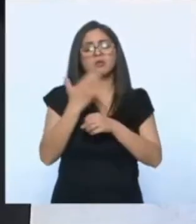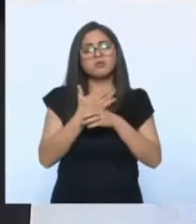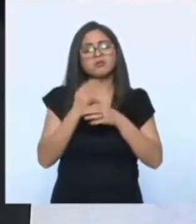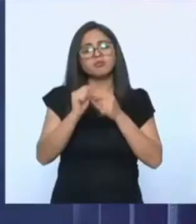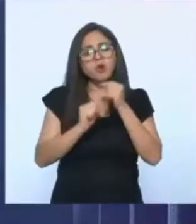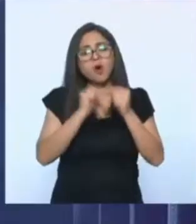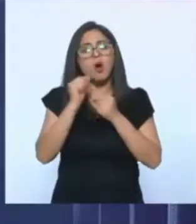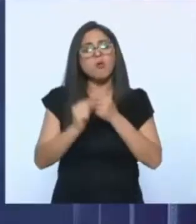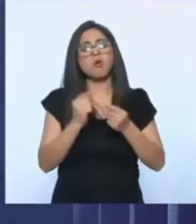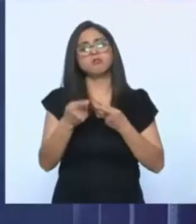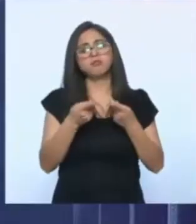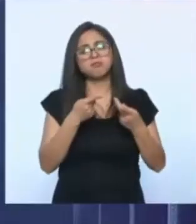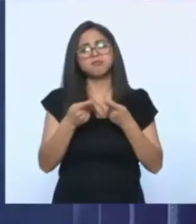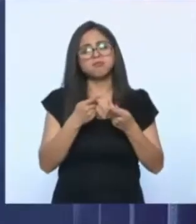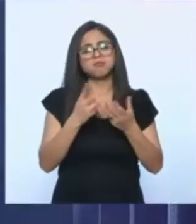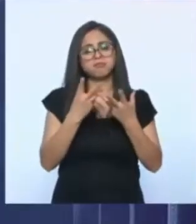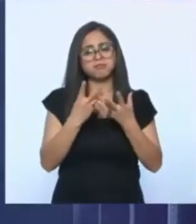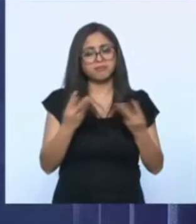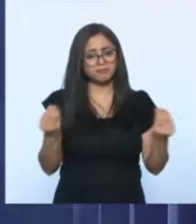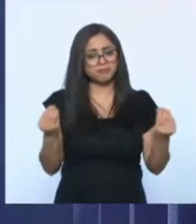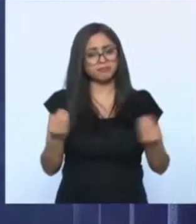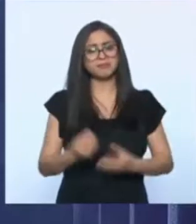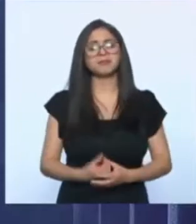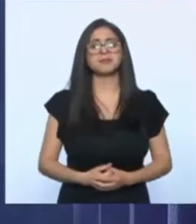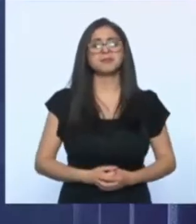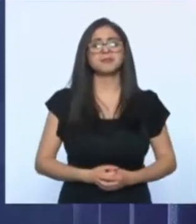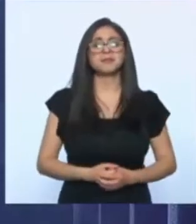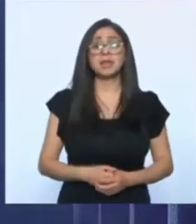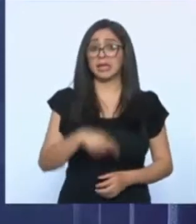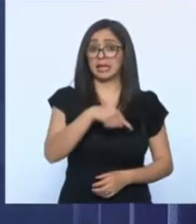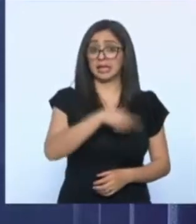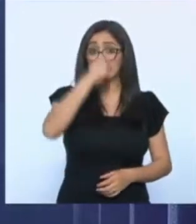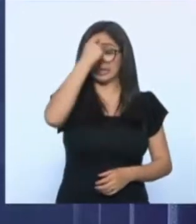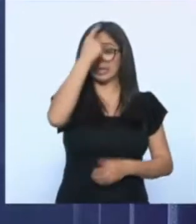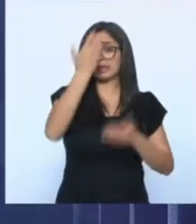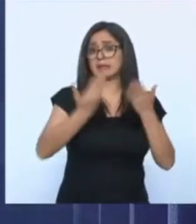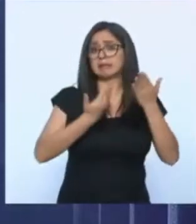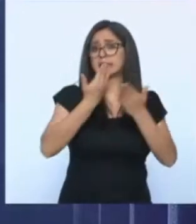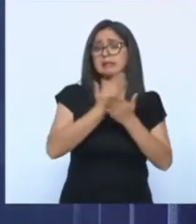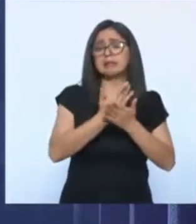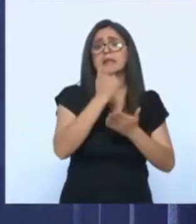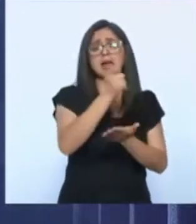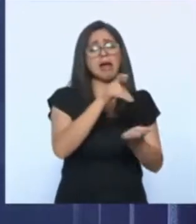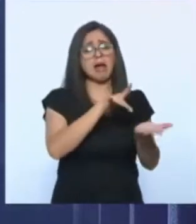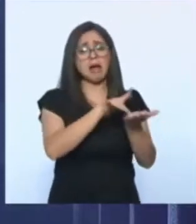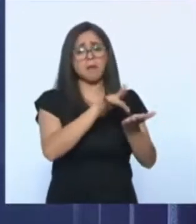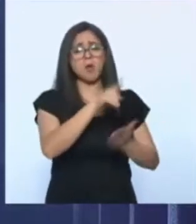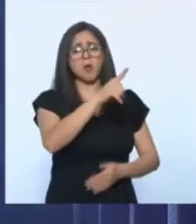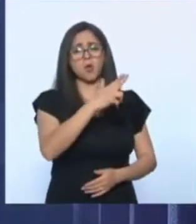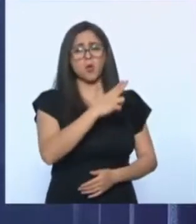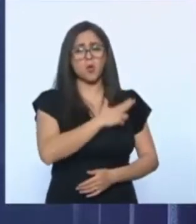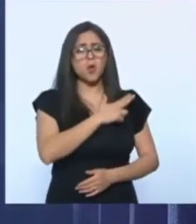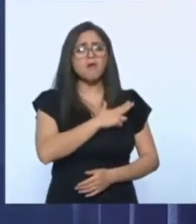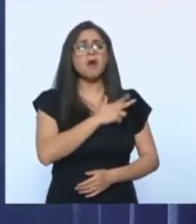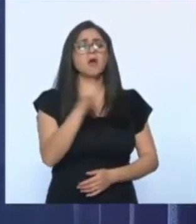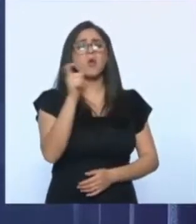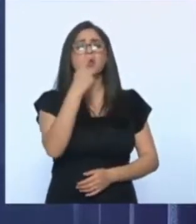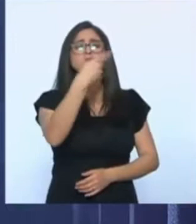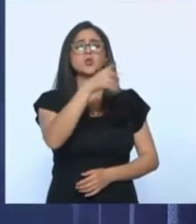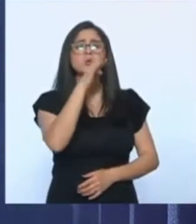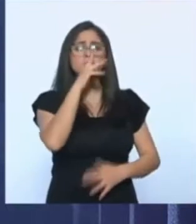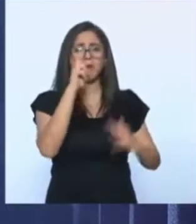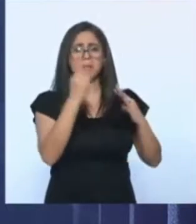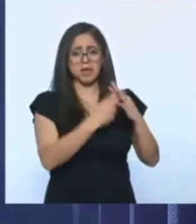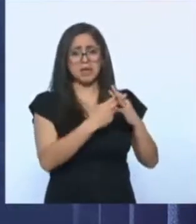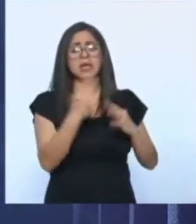entonces, esta iniciativa, nada más para empezar, por partes, a favor de los huérfanos de las víctimas de feminicidio, ¿se les pretende